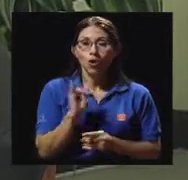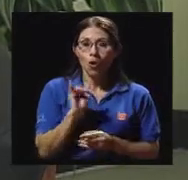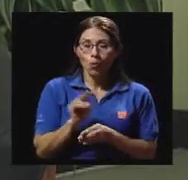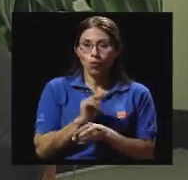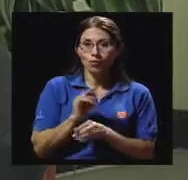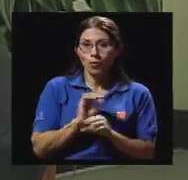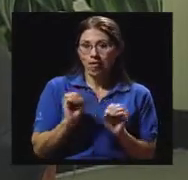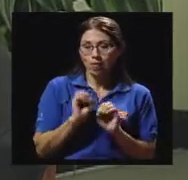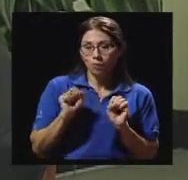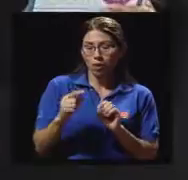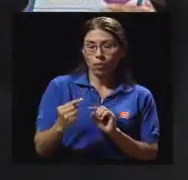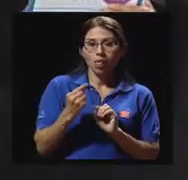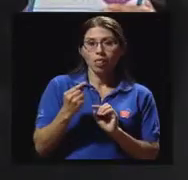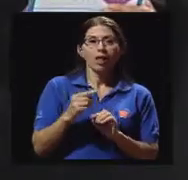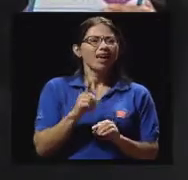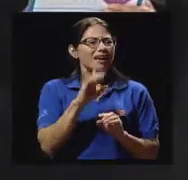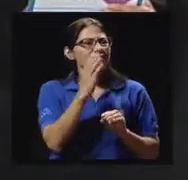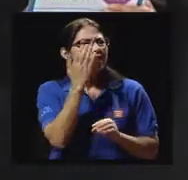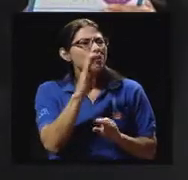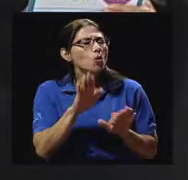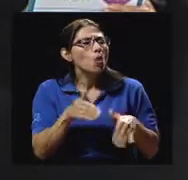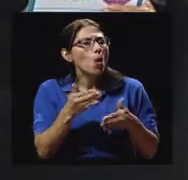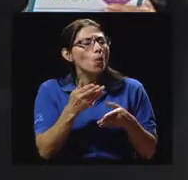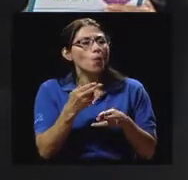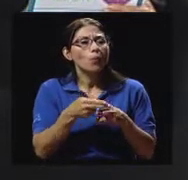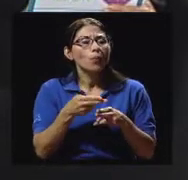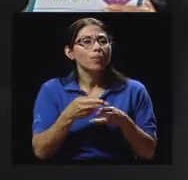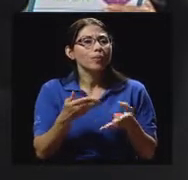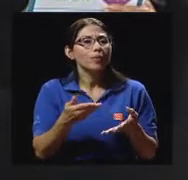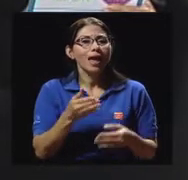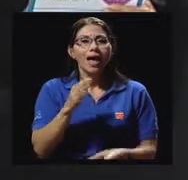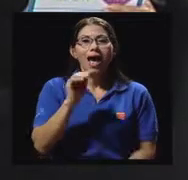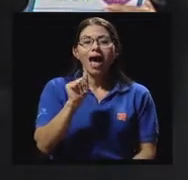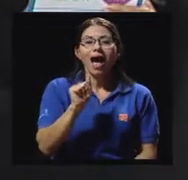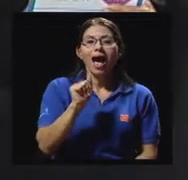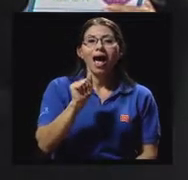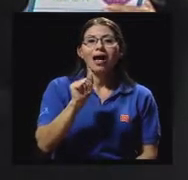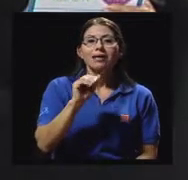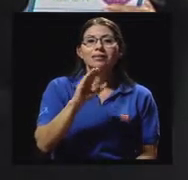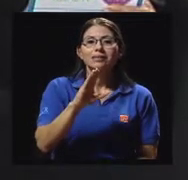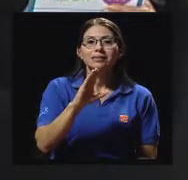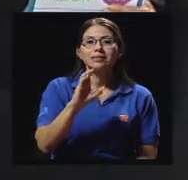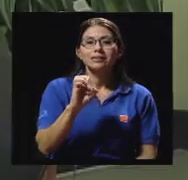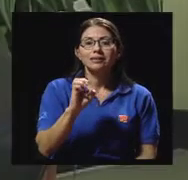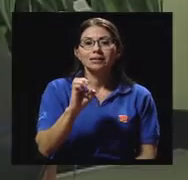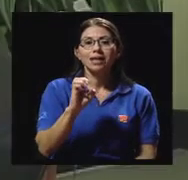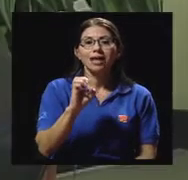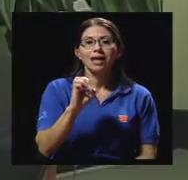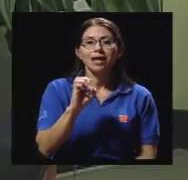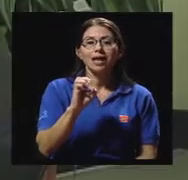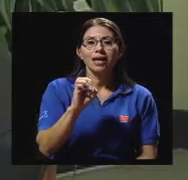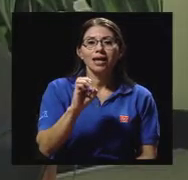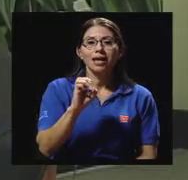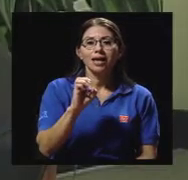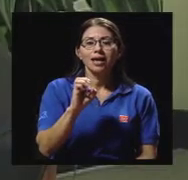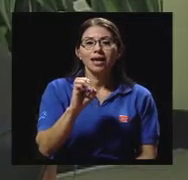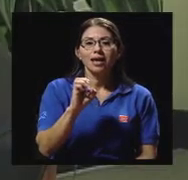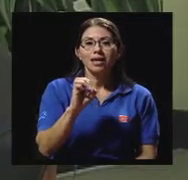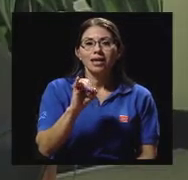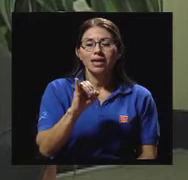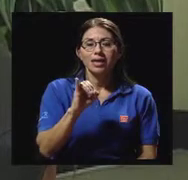nadie me puede meter a la cárcel. ¿Cómo se encuentra en Facebook? ¿Bajo qué nombre? Bajo las siglas ACEID. ACEID.